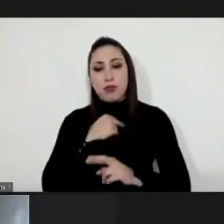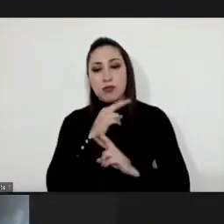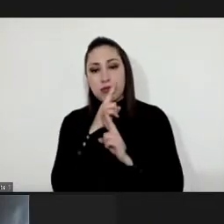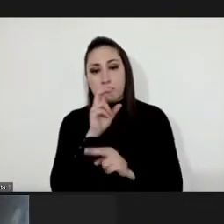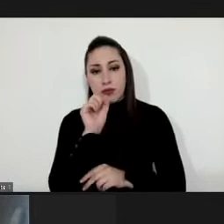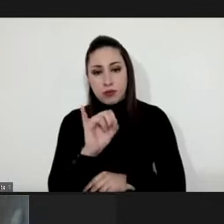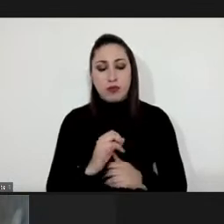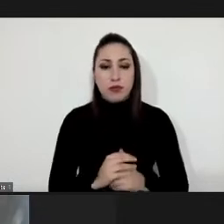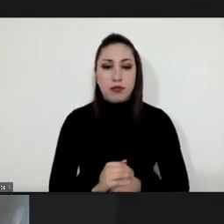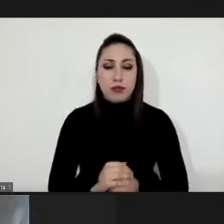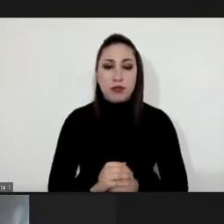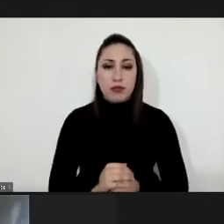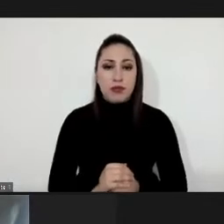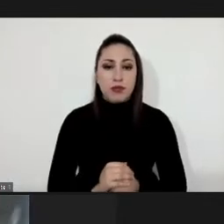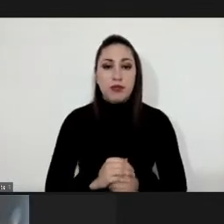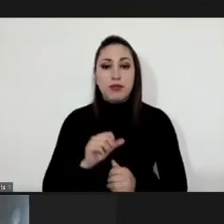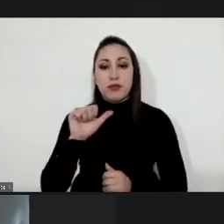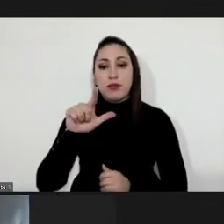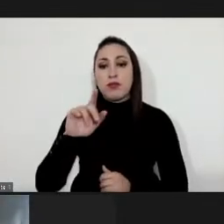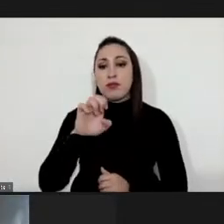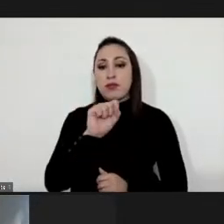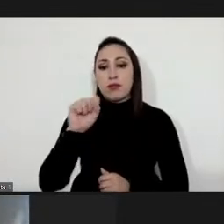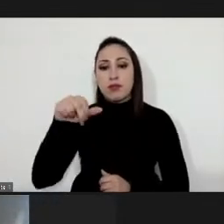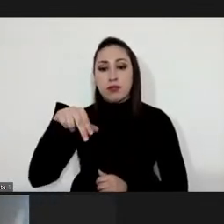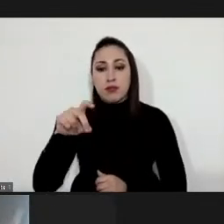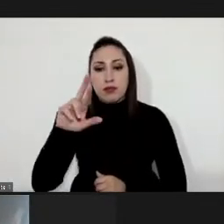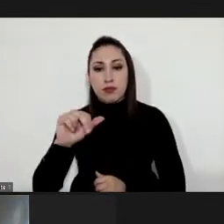favor. Diputada Alessandra Rojo de la Vega Piccolo.